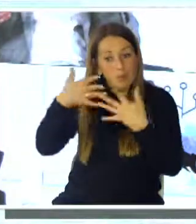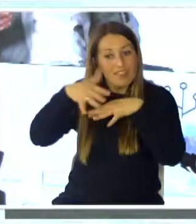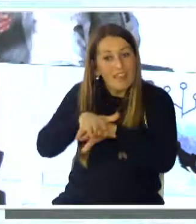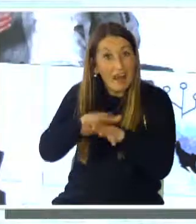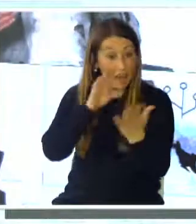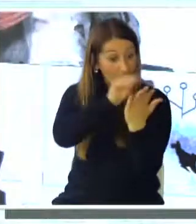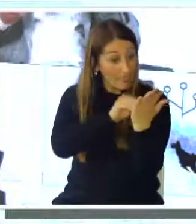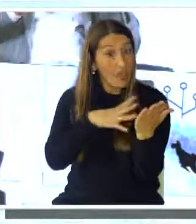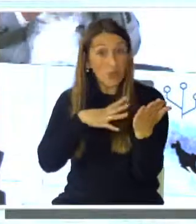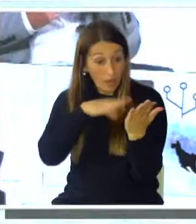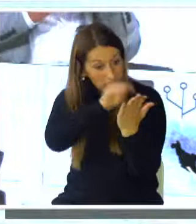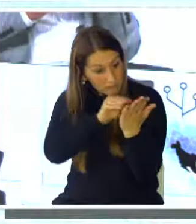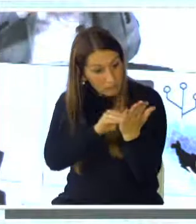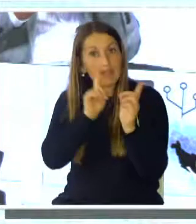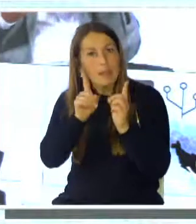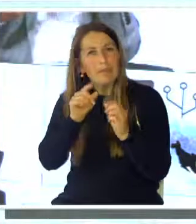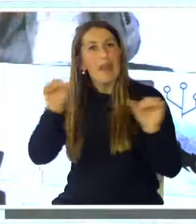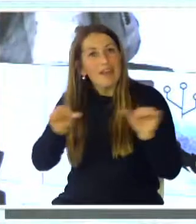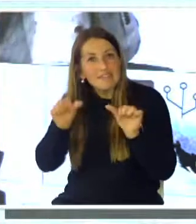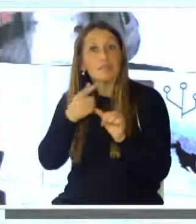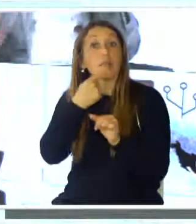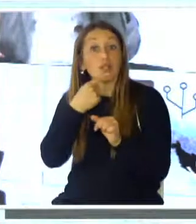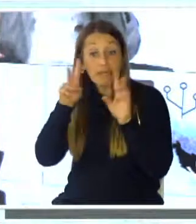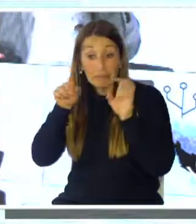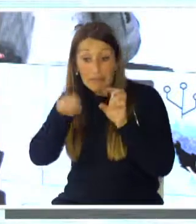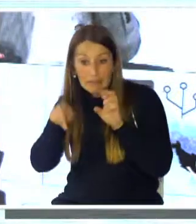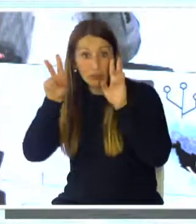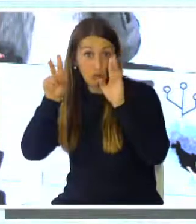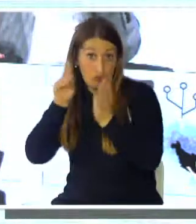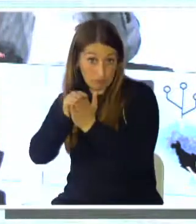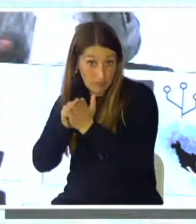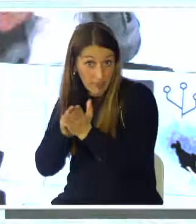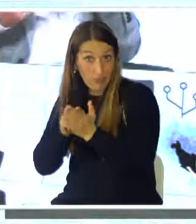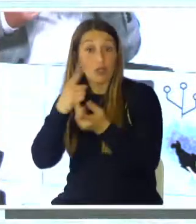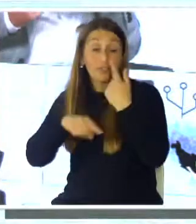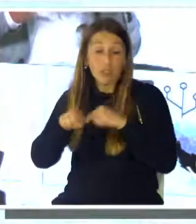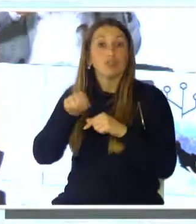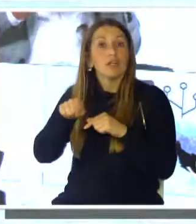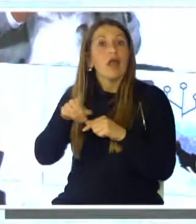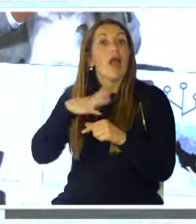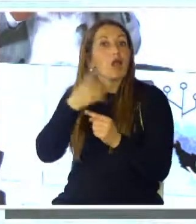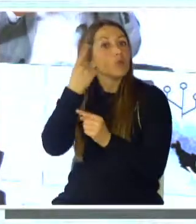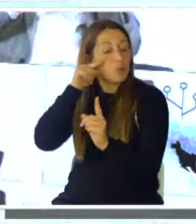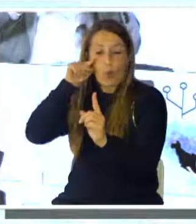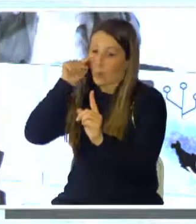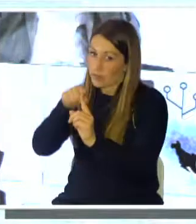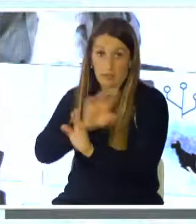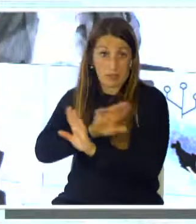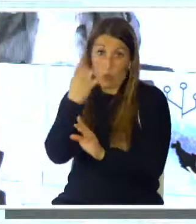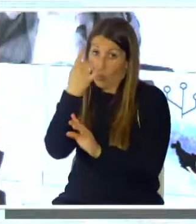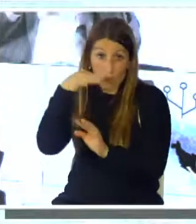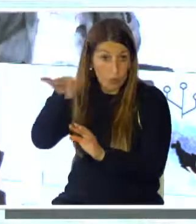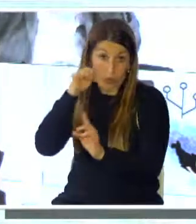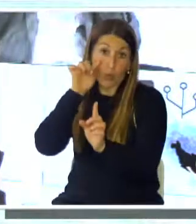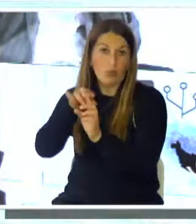tenemos si empezamos a generar políticas basadas en estos datos que en definitiva tienen un único fin que tiene un único objetivo que